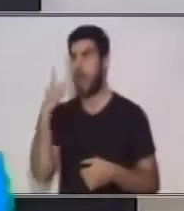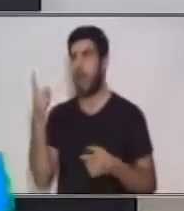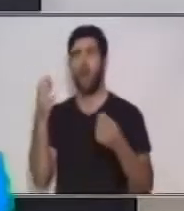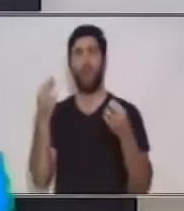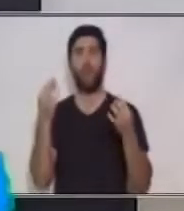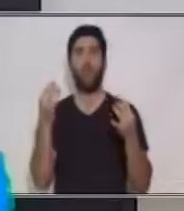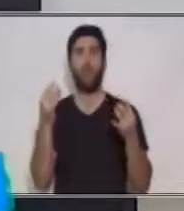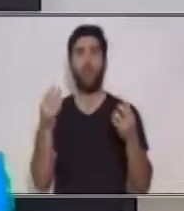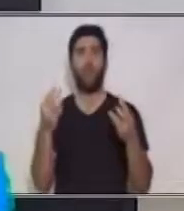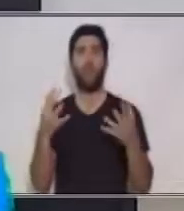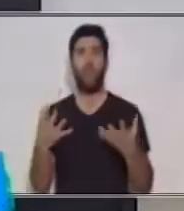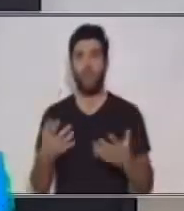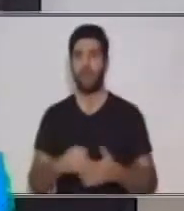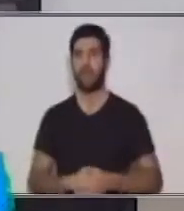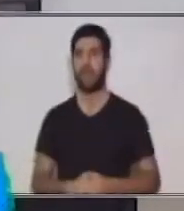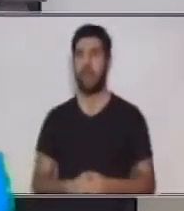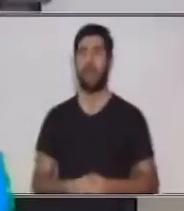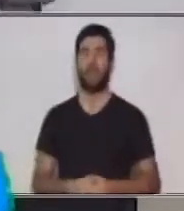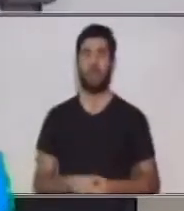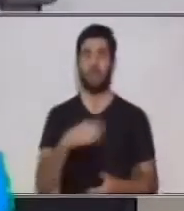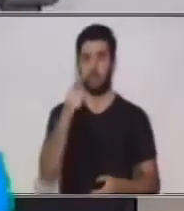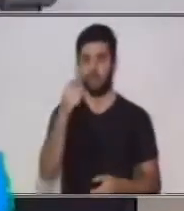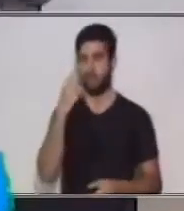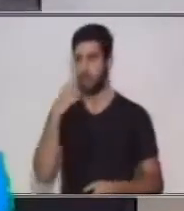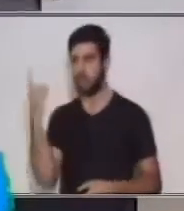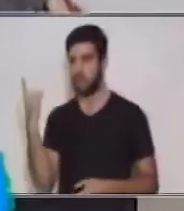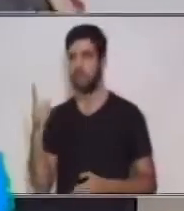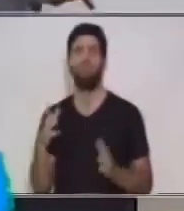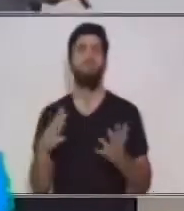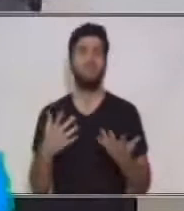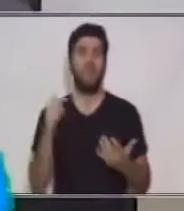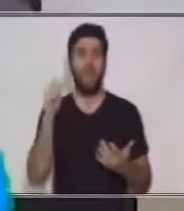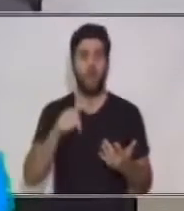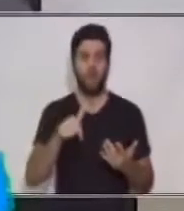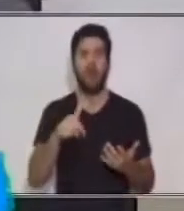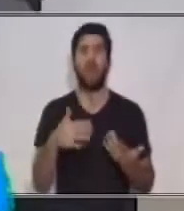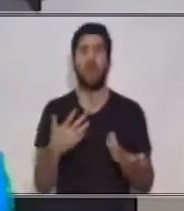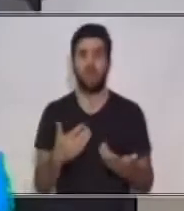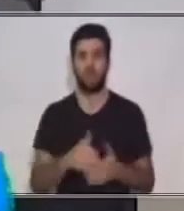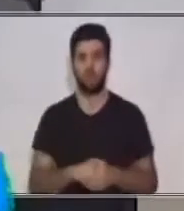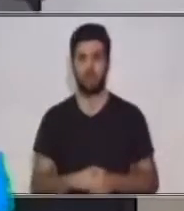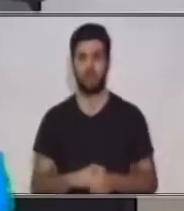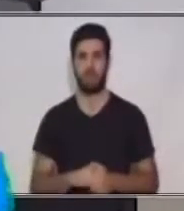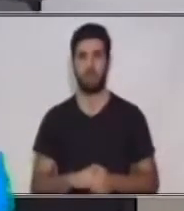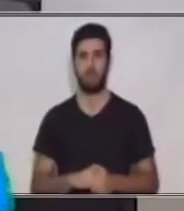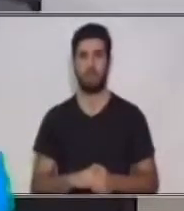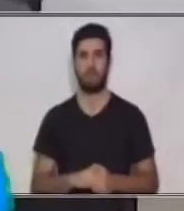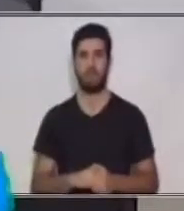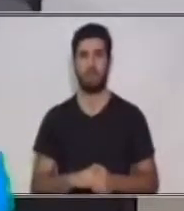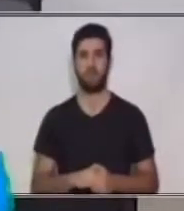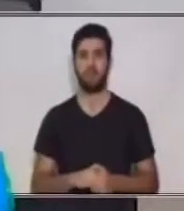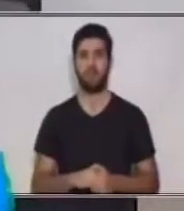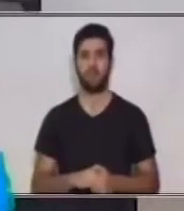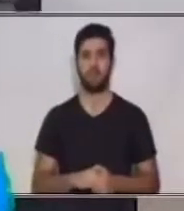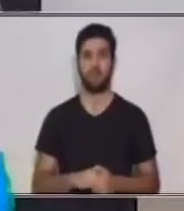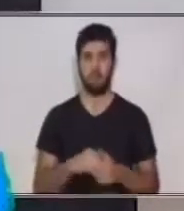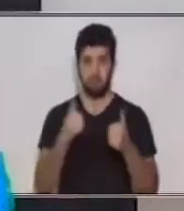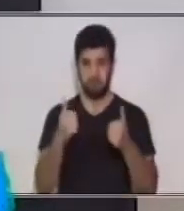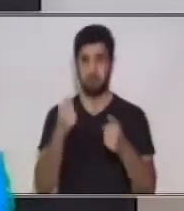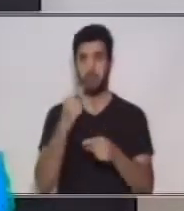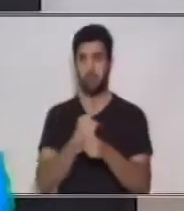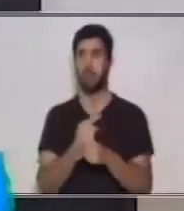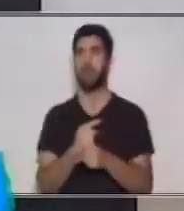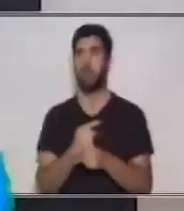2. Quiero que pienses un momento en casa, ¿cuál es el siguiente número que debemos colocar? De acuerdo, el